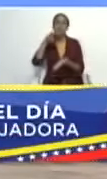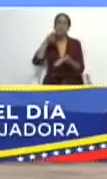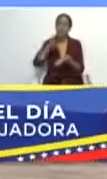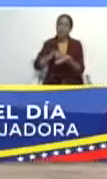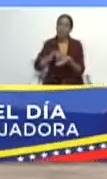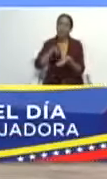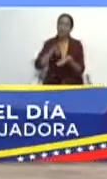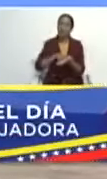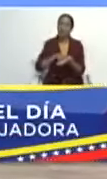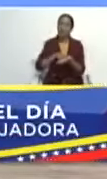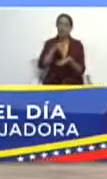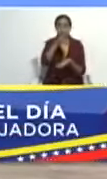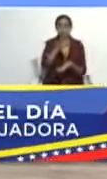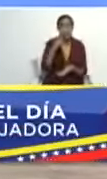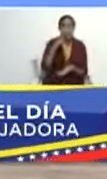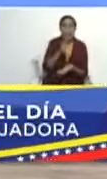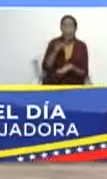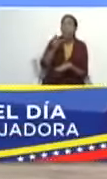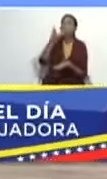Búscalo,